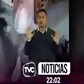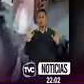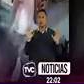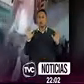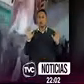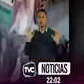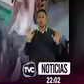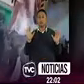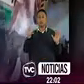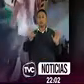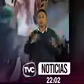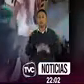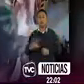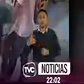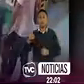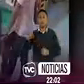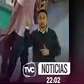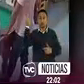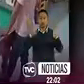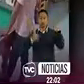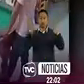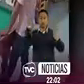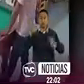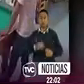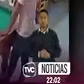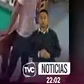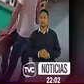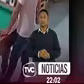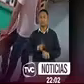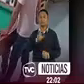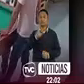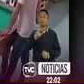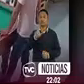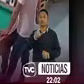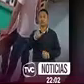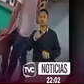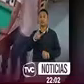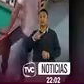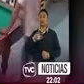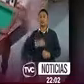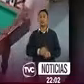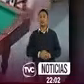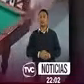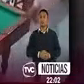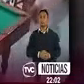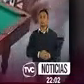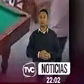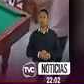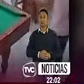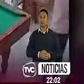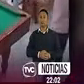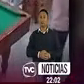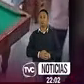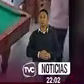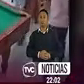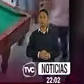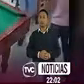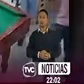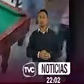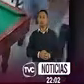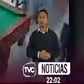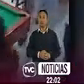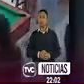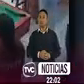los antisociales empiezan a disparar. 3 detonaciones contra la humanidad de los clientes. Se van. Pero antes de